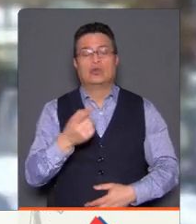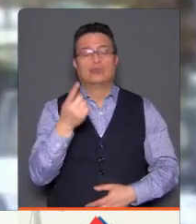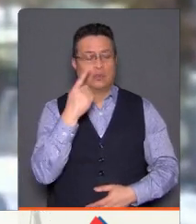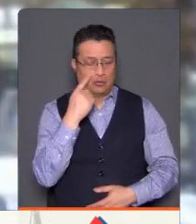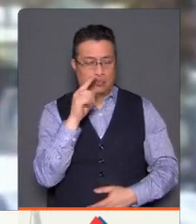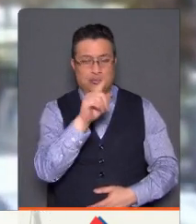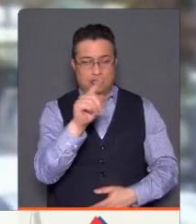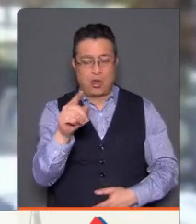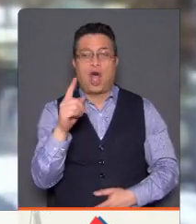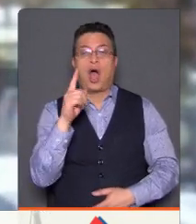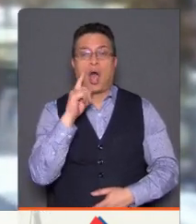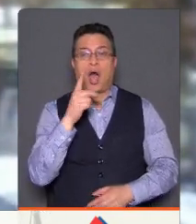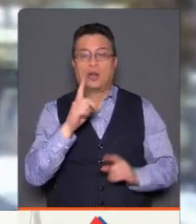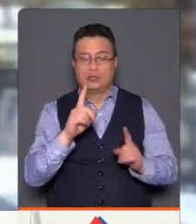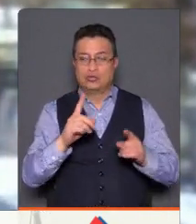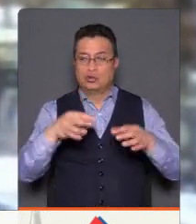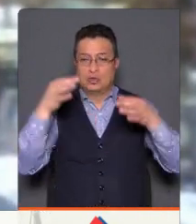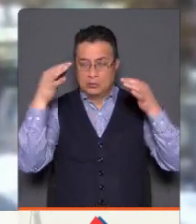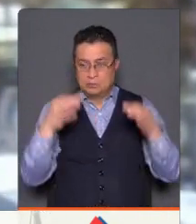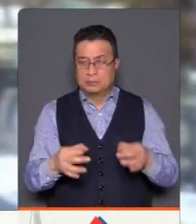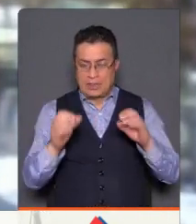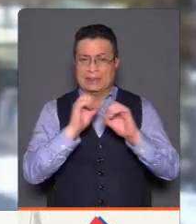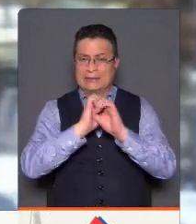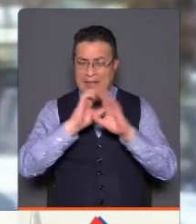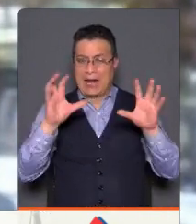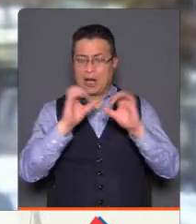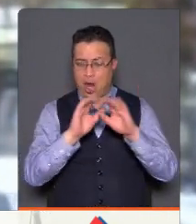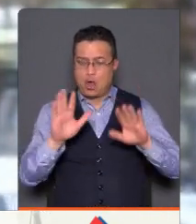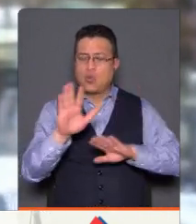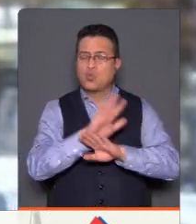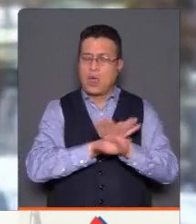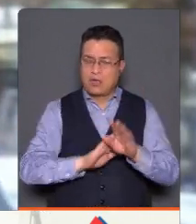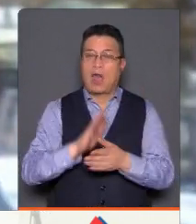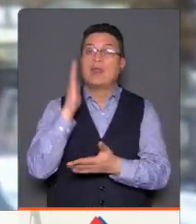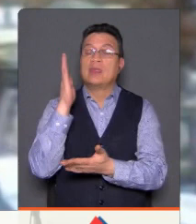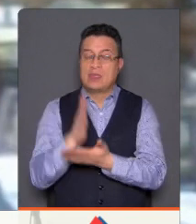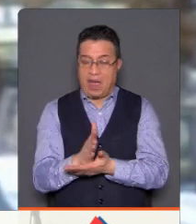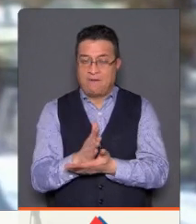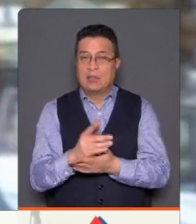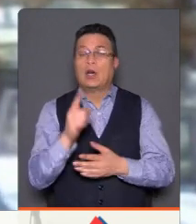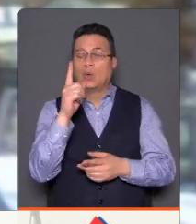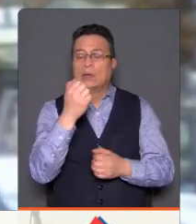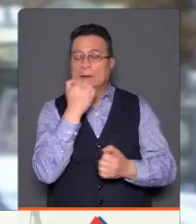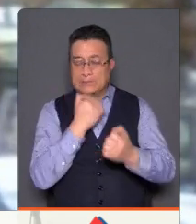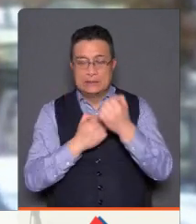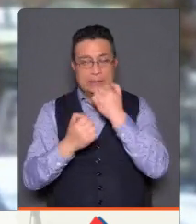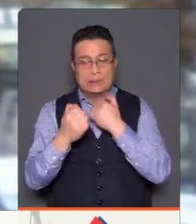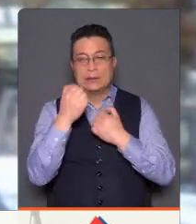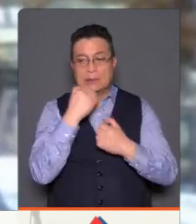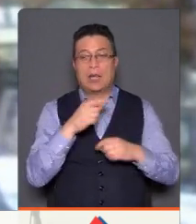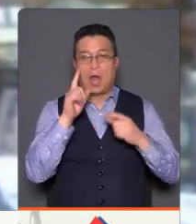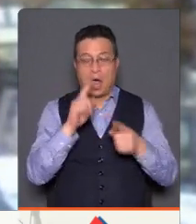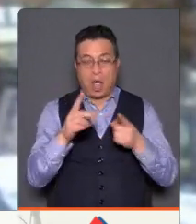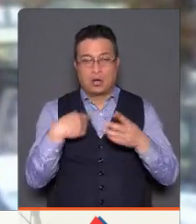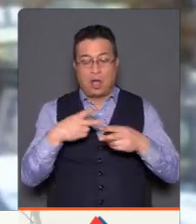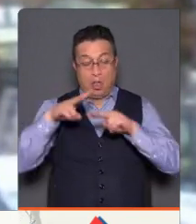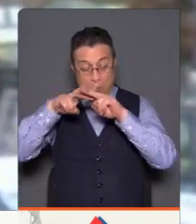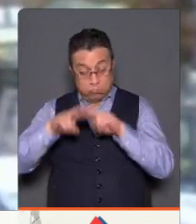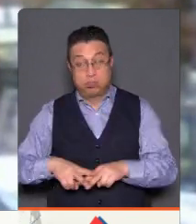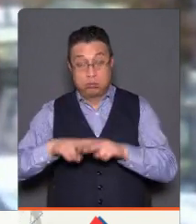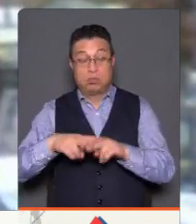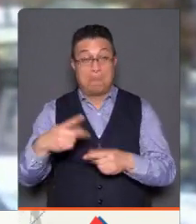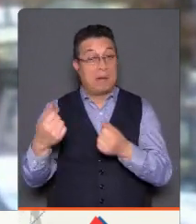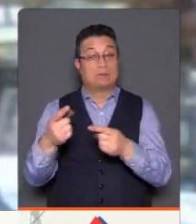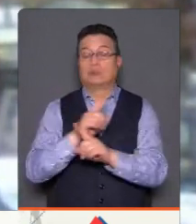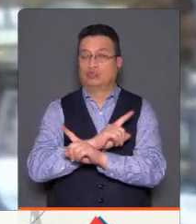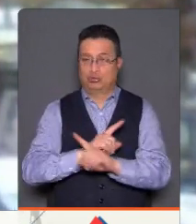no hecho con la precisión y el cuidado que debía hacerse, que no había detrimento patrimonial, ni tampoco se